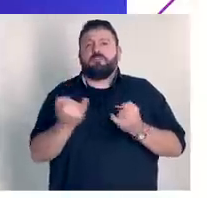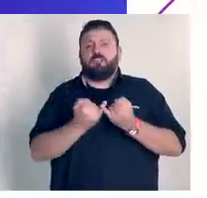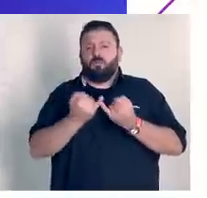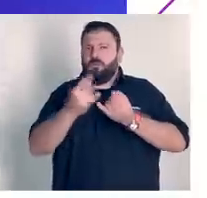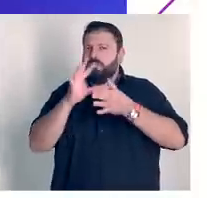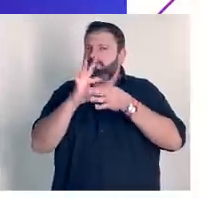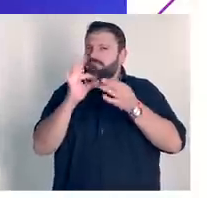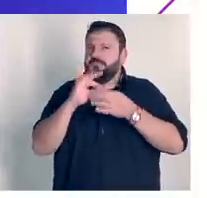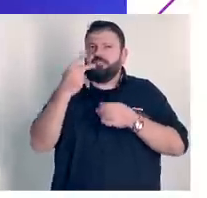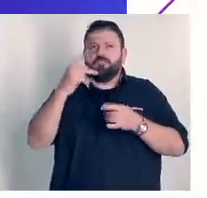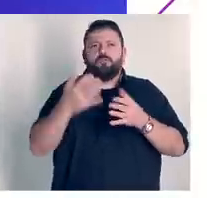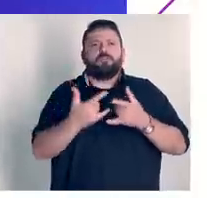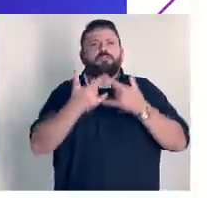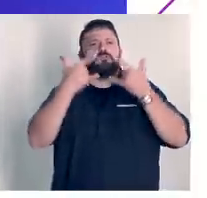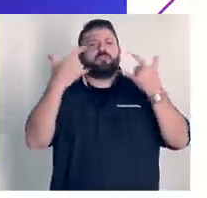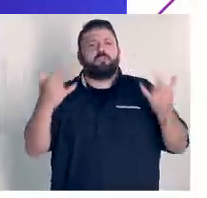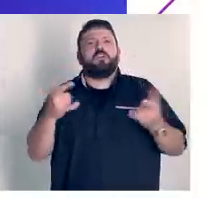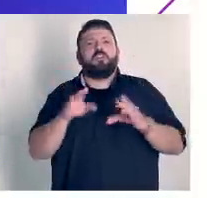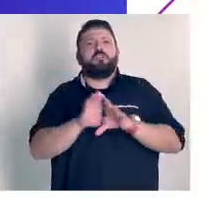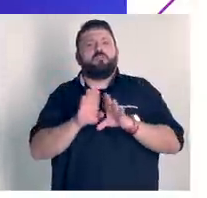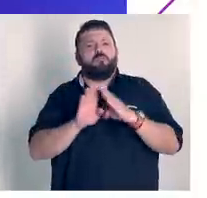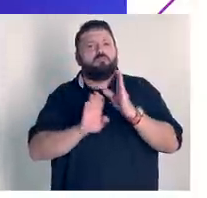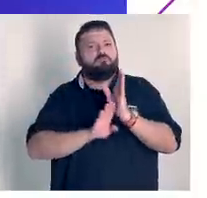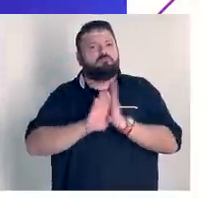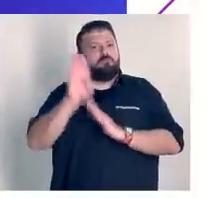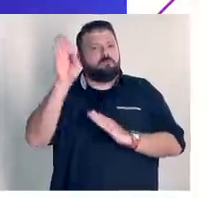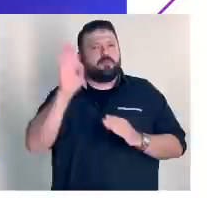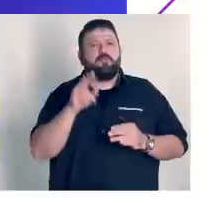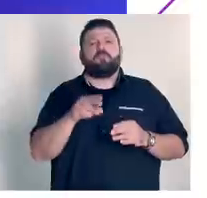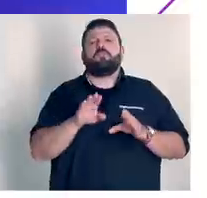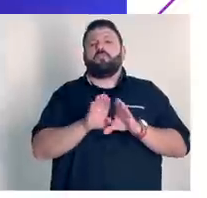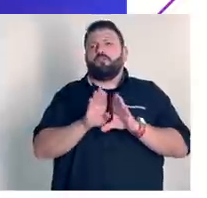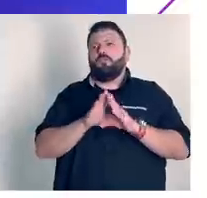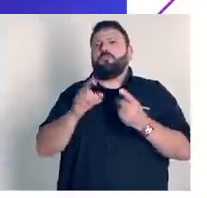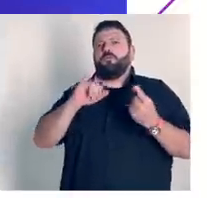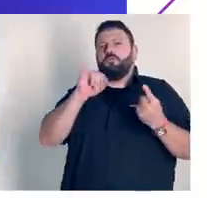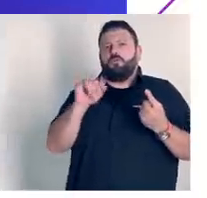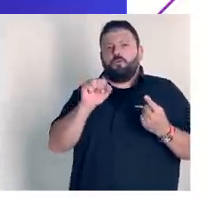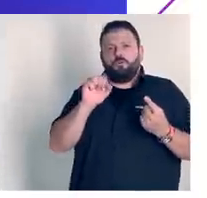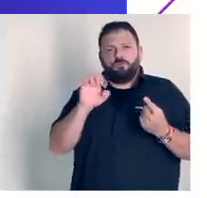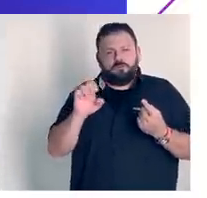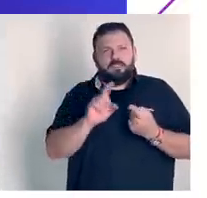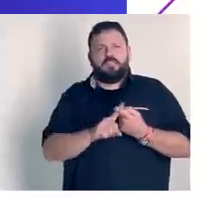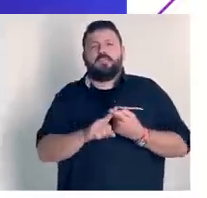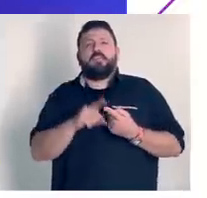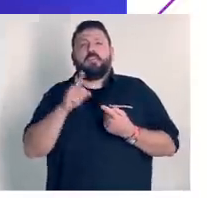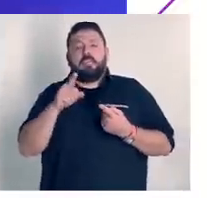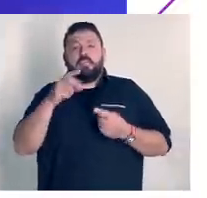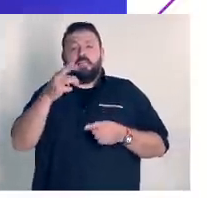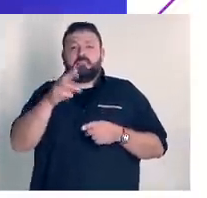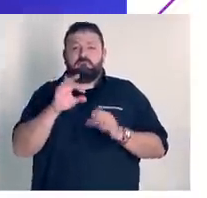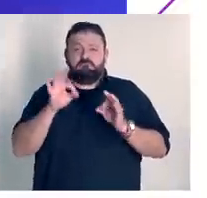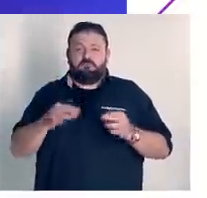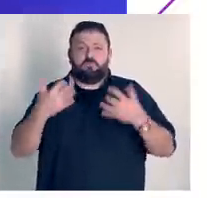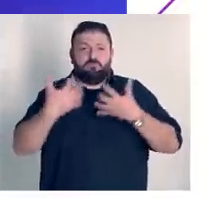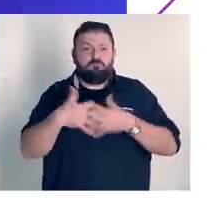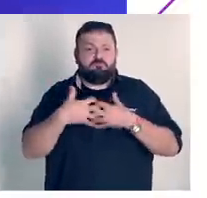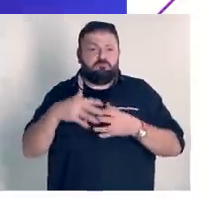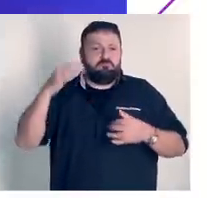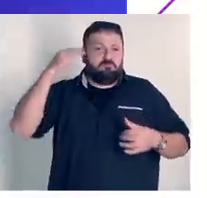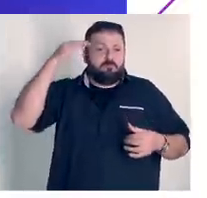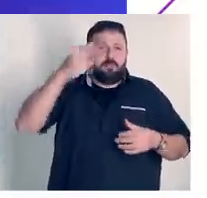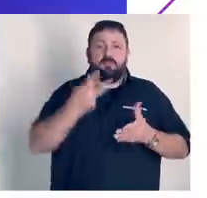su historia de resultados y éxito, que son, por ejemplo, José Manuel Ramos y Elda Arzate, empresarios fundadores, dobles Diamantes